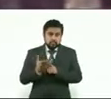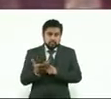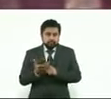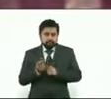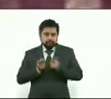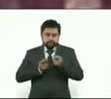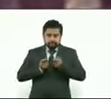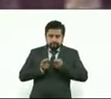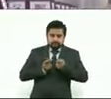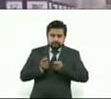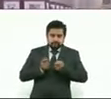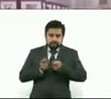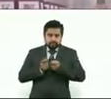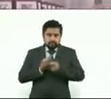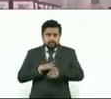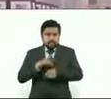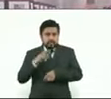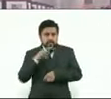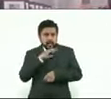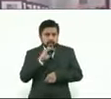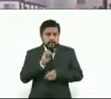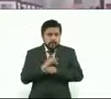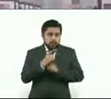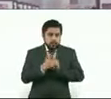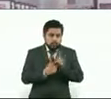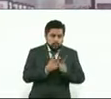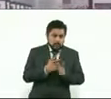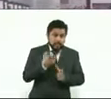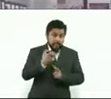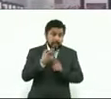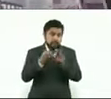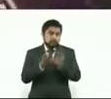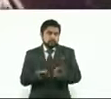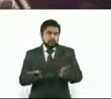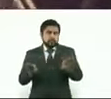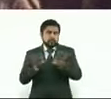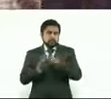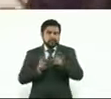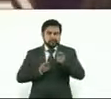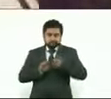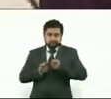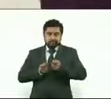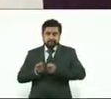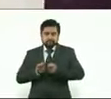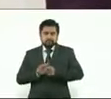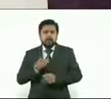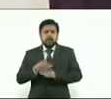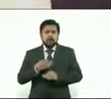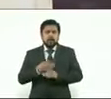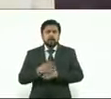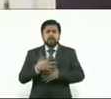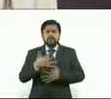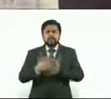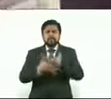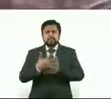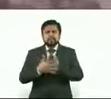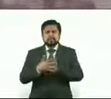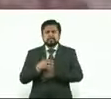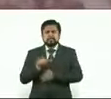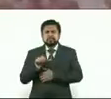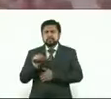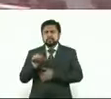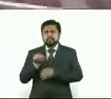cambio de paso, pero no tan de repente, y sobre todo todavía faltan varios kilómetros, estamos en el kilómetro 15, 16 con ellos. Sí,